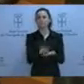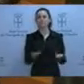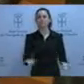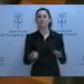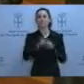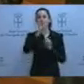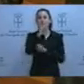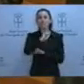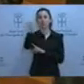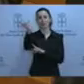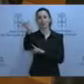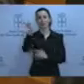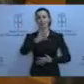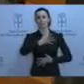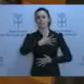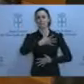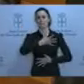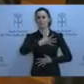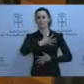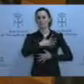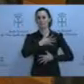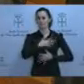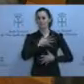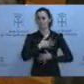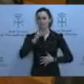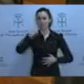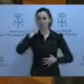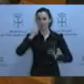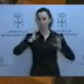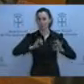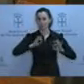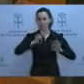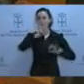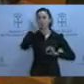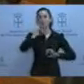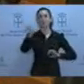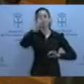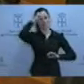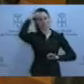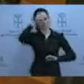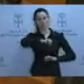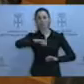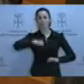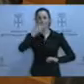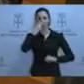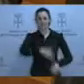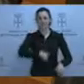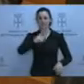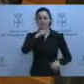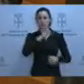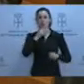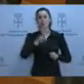la Fundación Parque Histórico del Navia, en efecto, es una fundación cultural privada de interés general, creada en